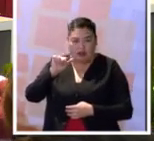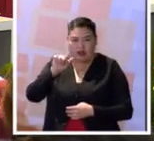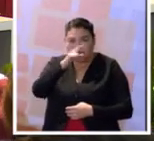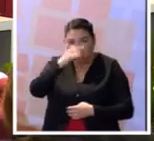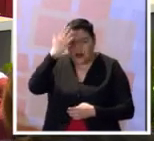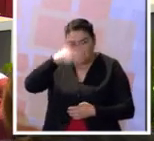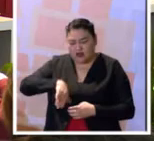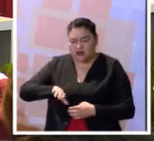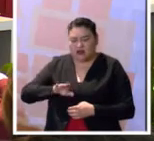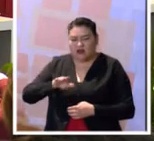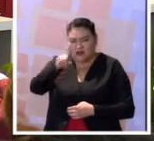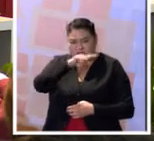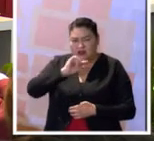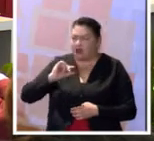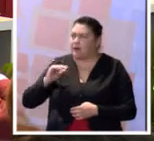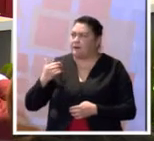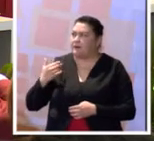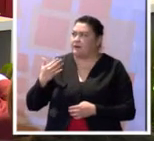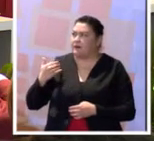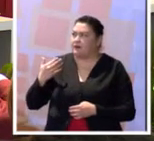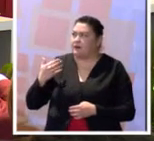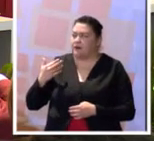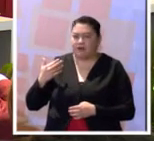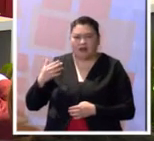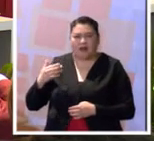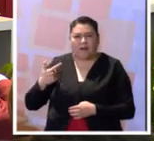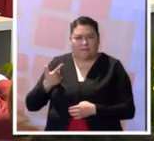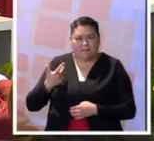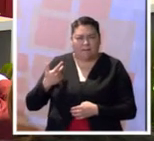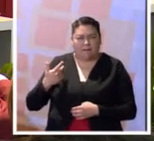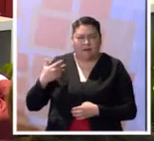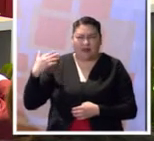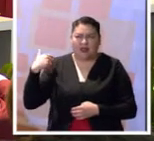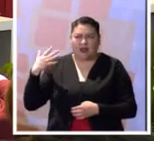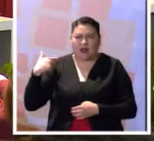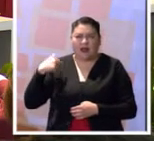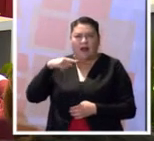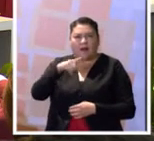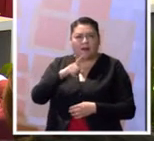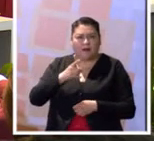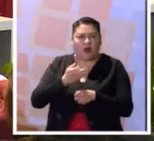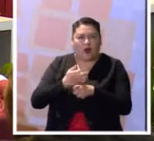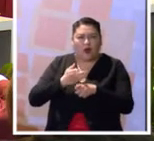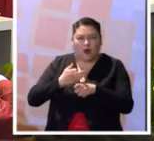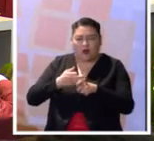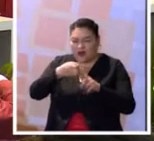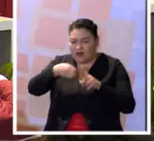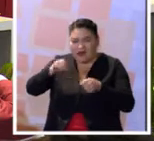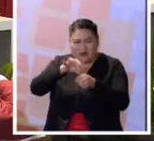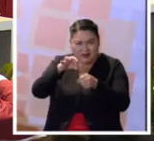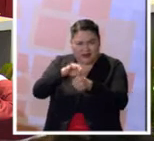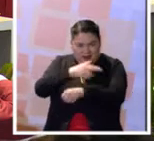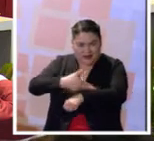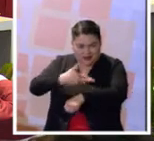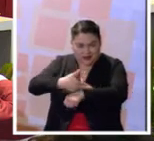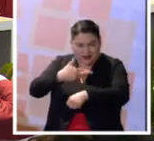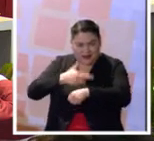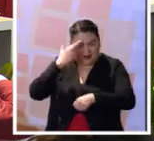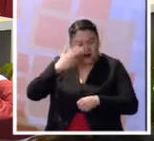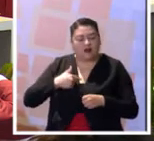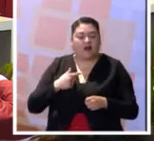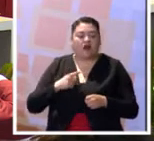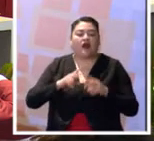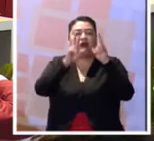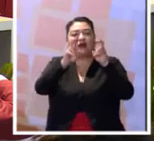algunos registros, y nos acaba de pasar en estos asuntos de calificación de esta elección, en algunos asuntos nos encontramos con